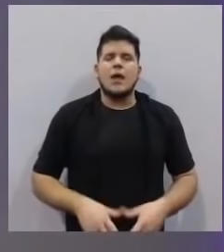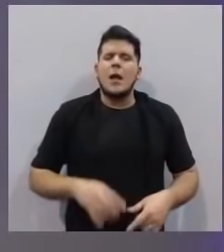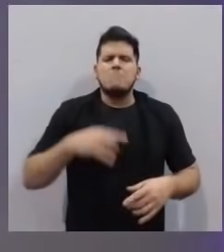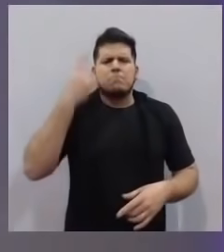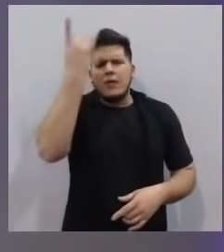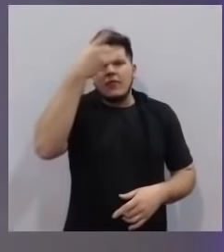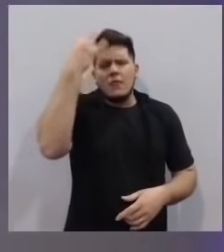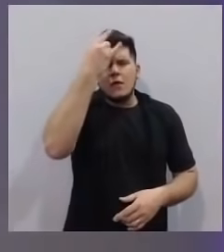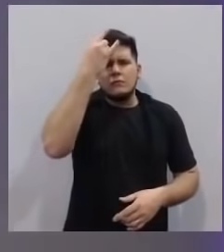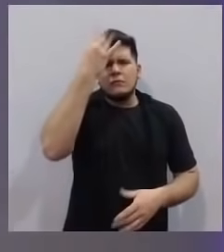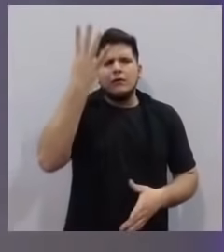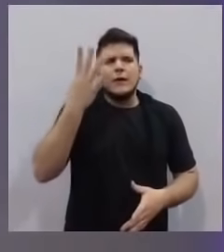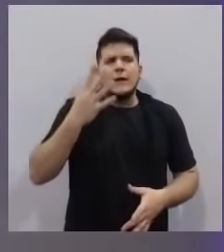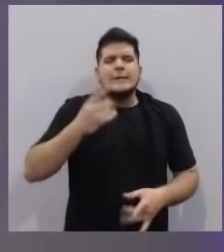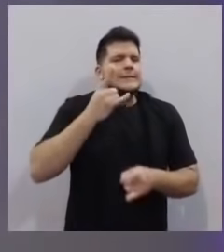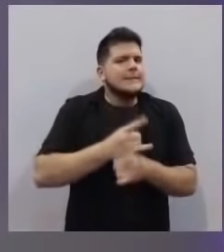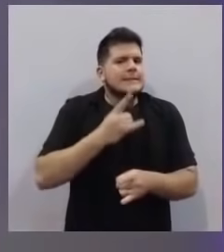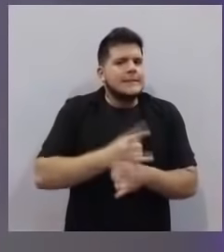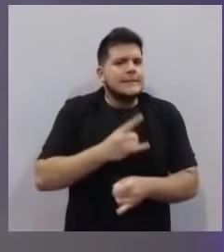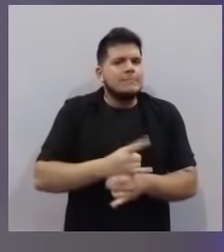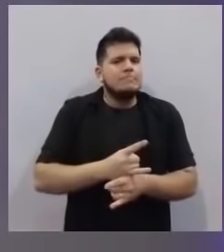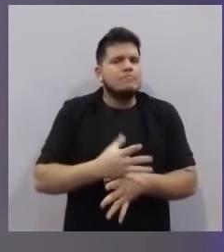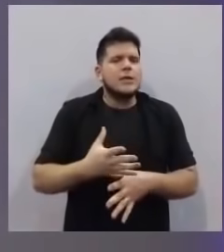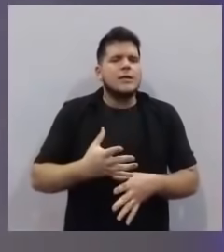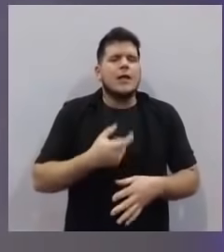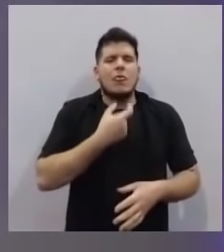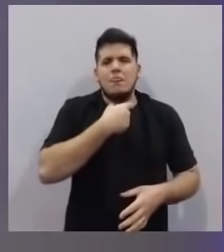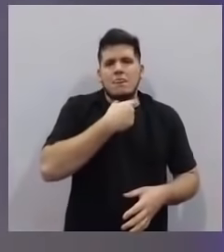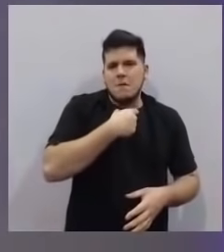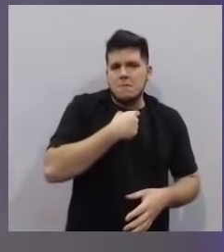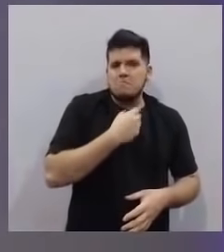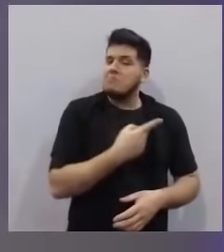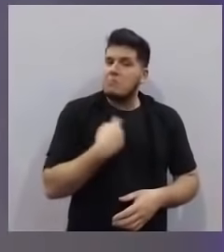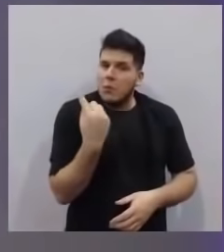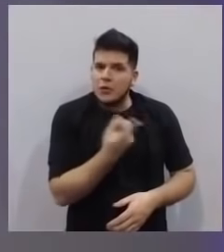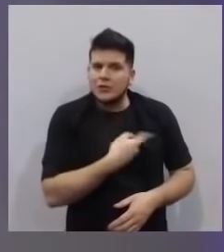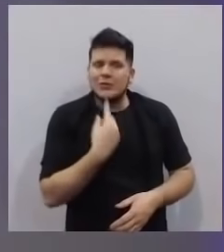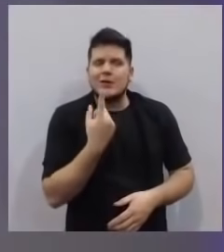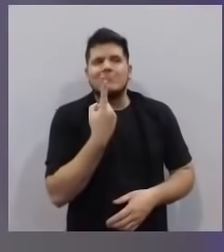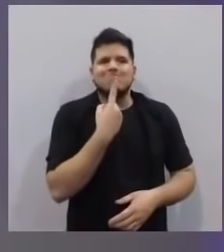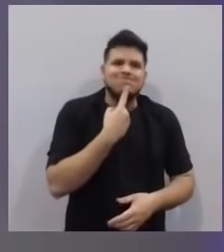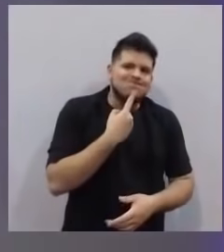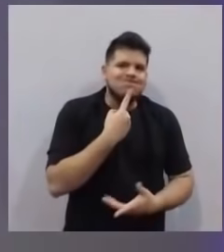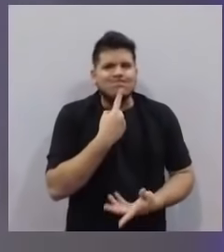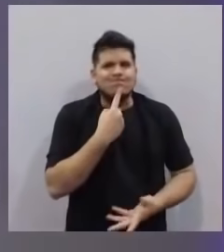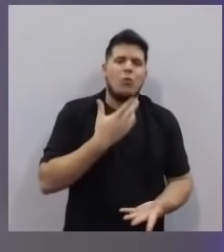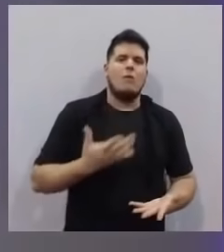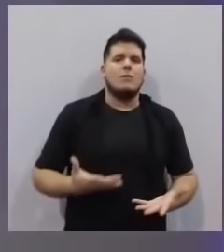sobre nosotros los hijos de dios si usted encontró a jesús en su corazón